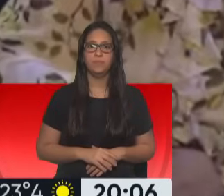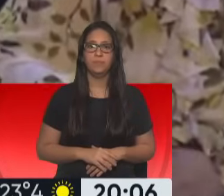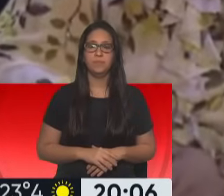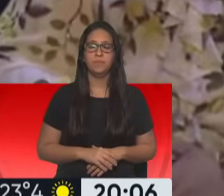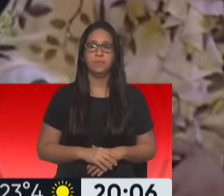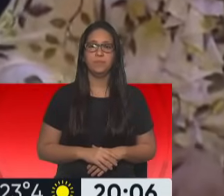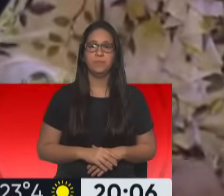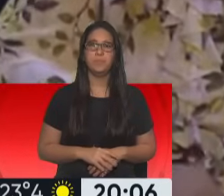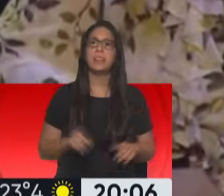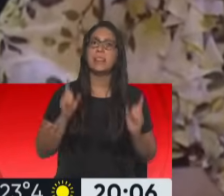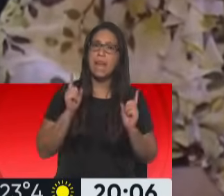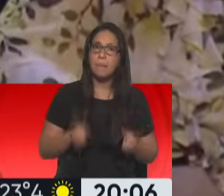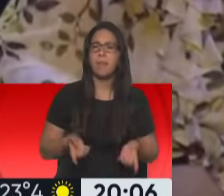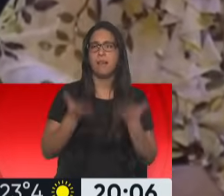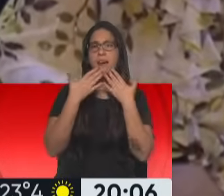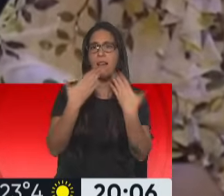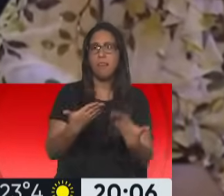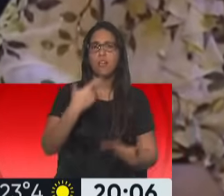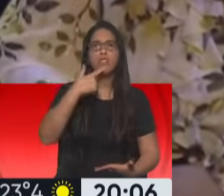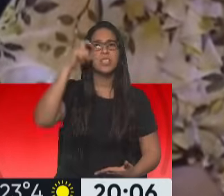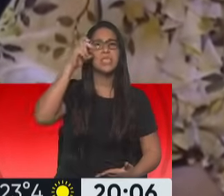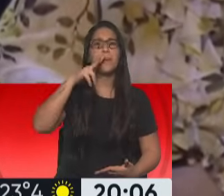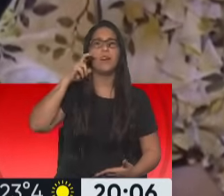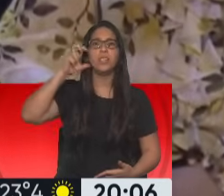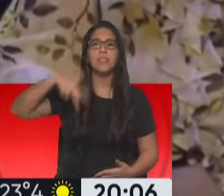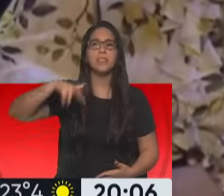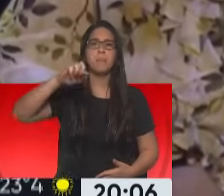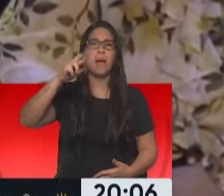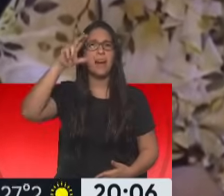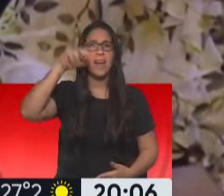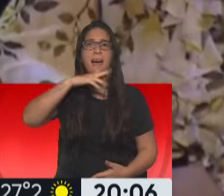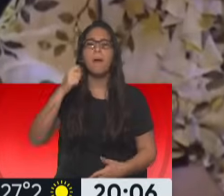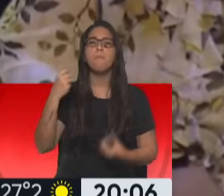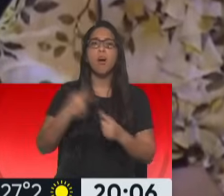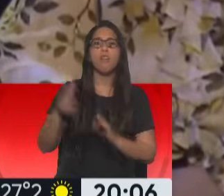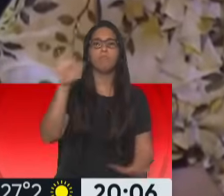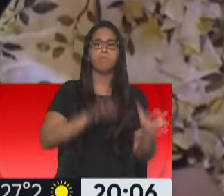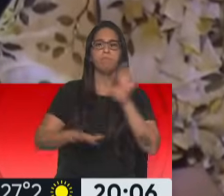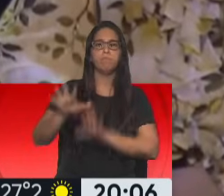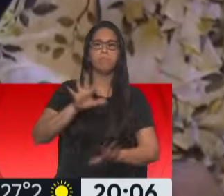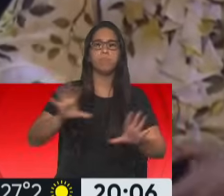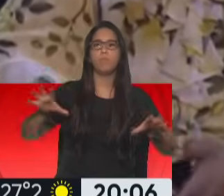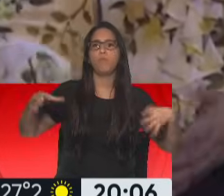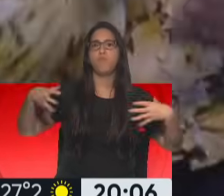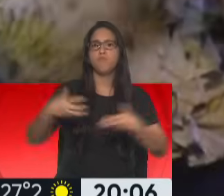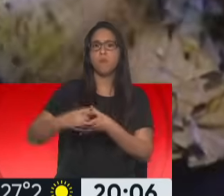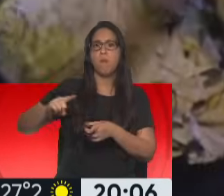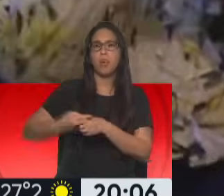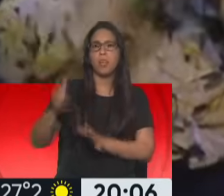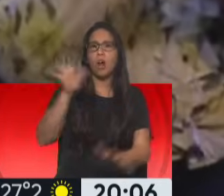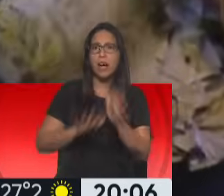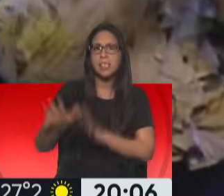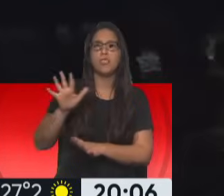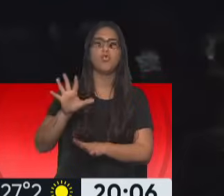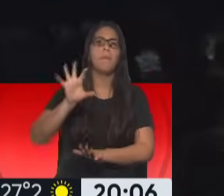También quisiera agradecer a Sebastián Pareja por el armado y la coordinación del partido a nivel provincial. Gracias,